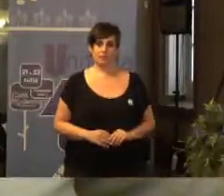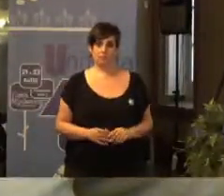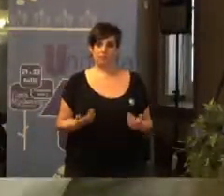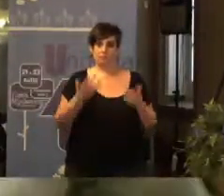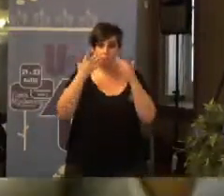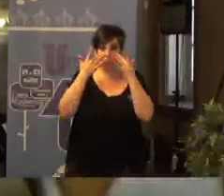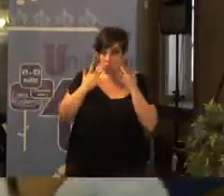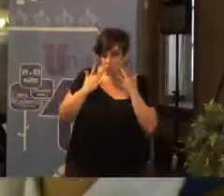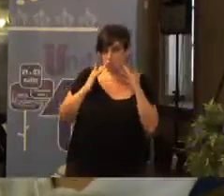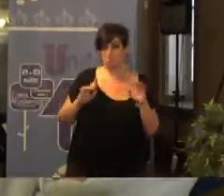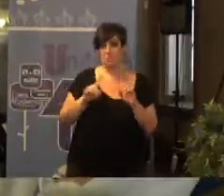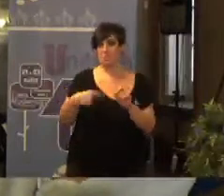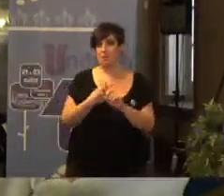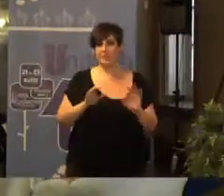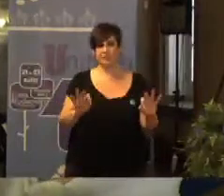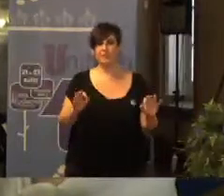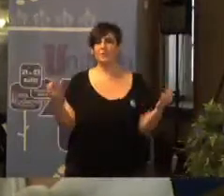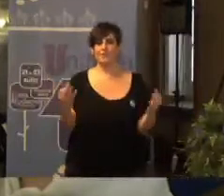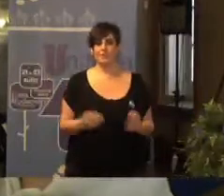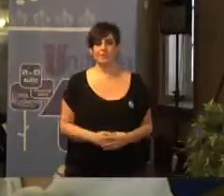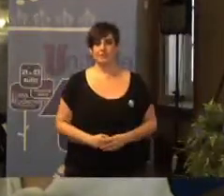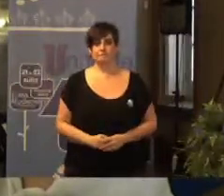Pulcritude. E, sobre todo,